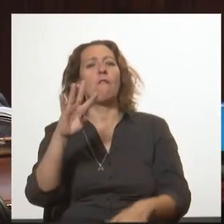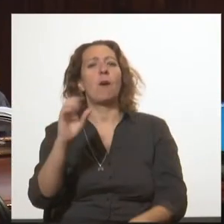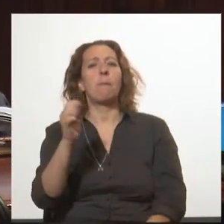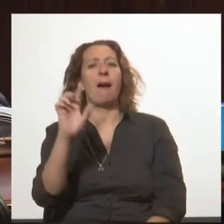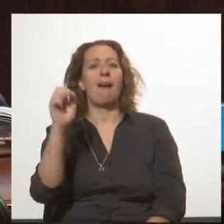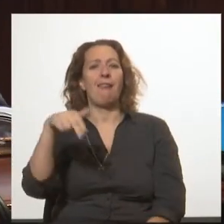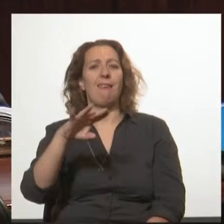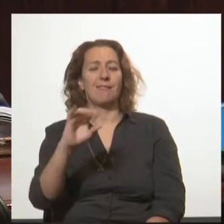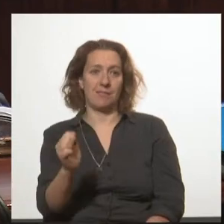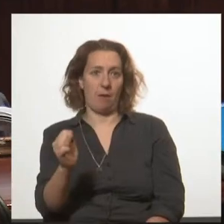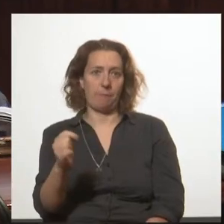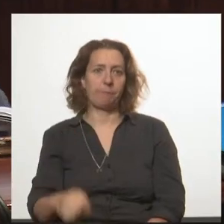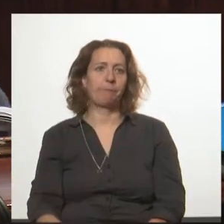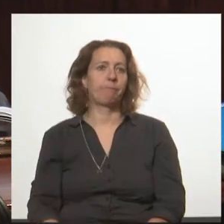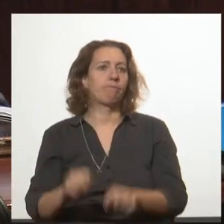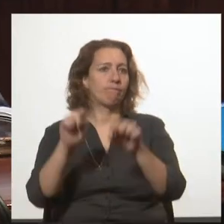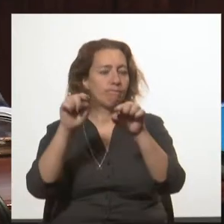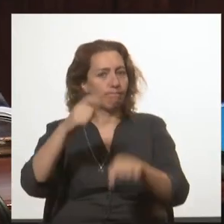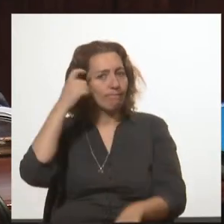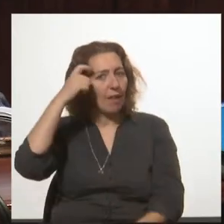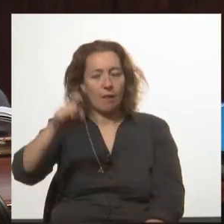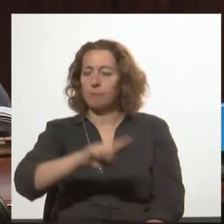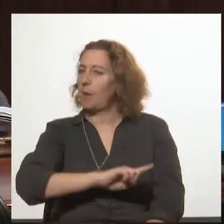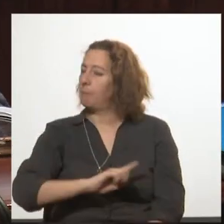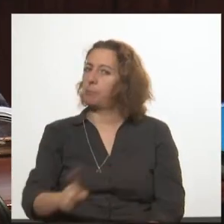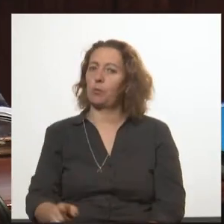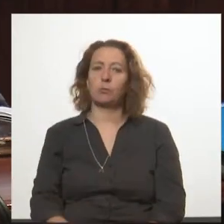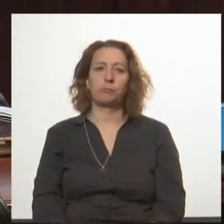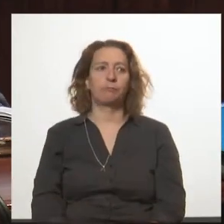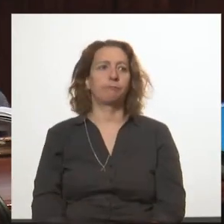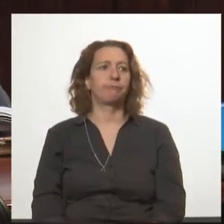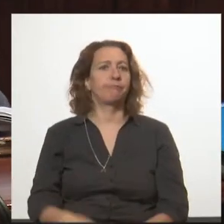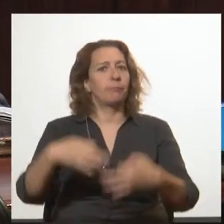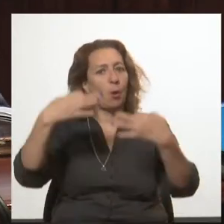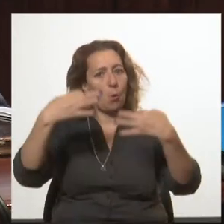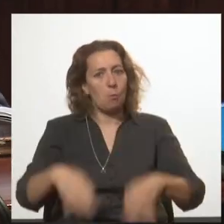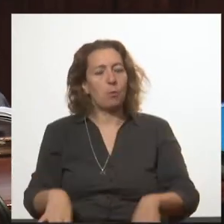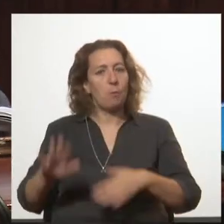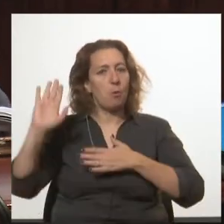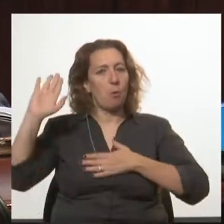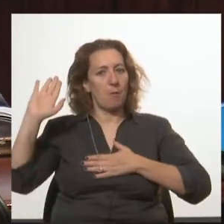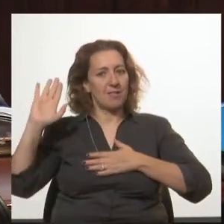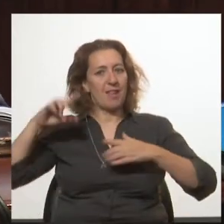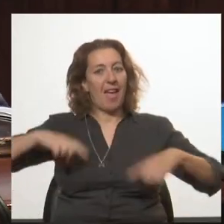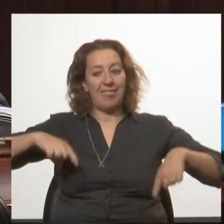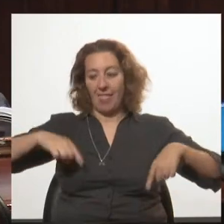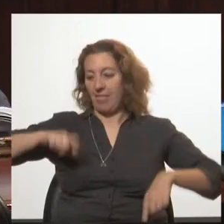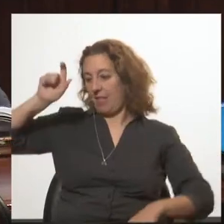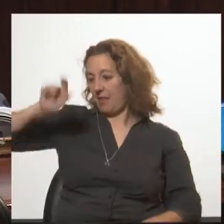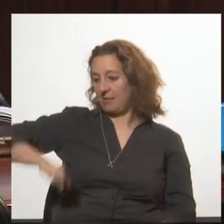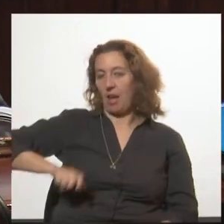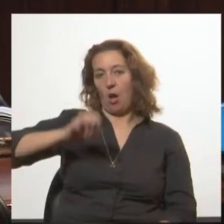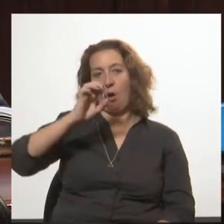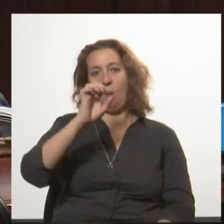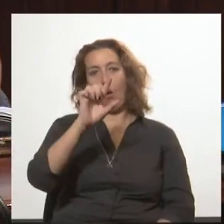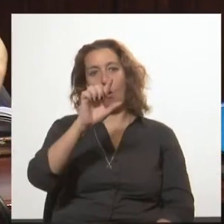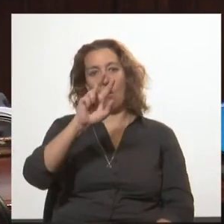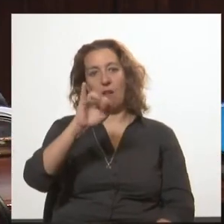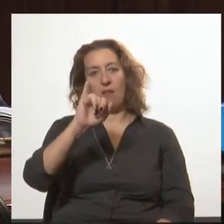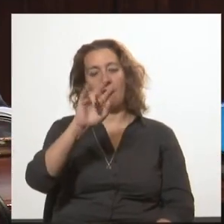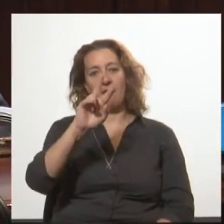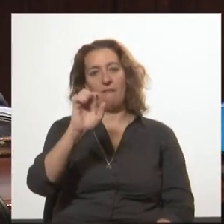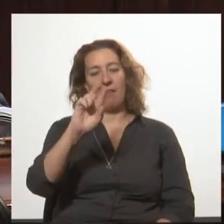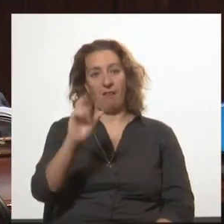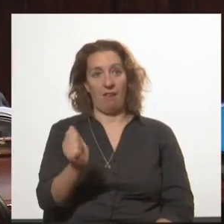tampoco prosperó y para cumplir con la promesa de la intendenta olivera de tener un centro polideportivo y de espectáculos